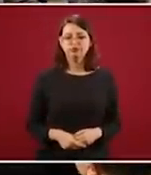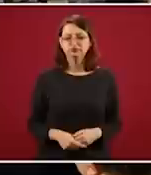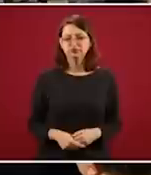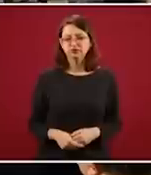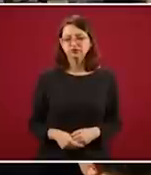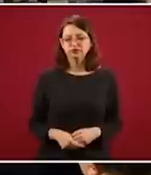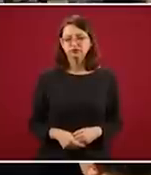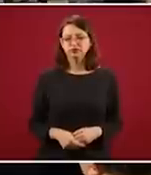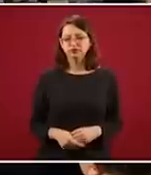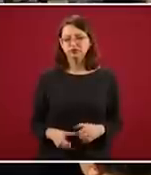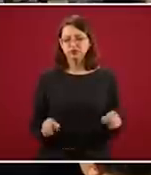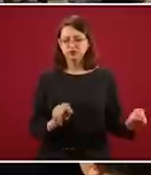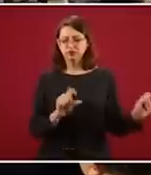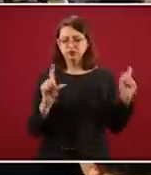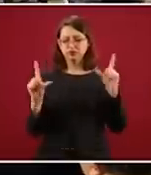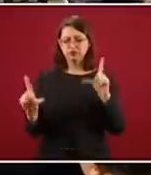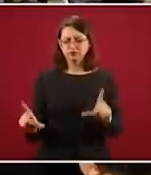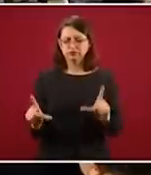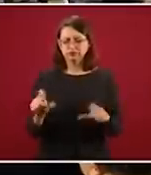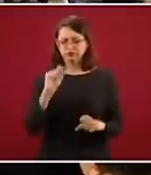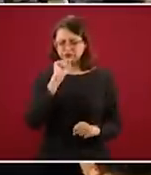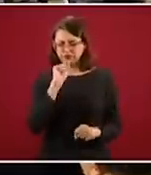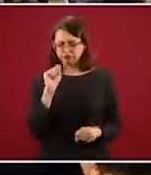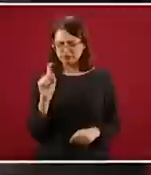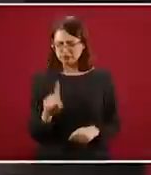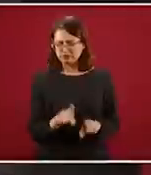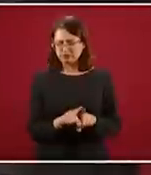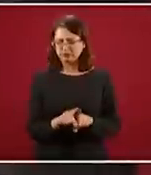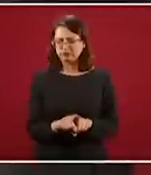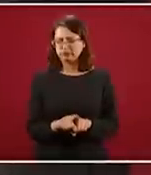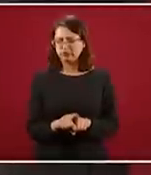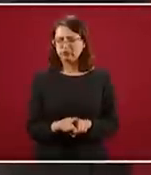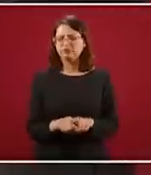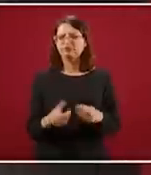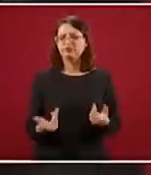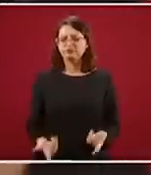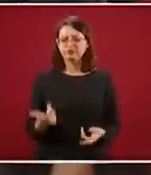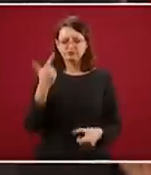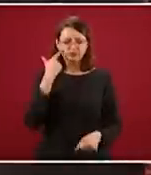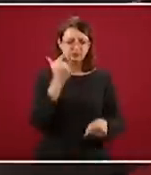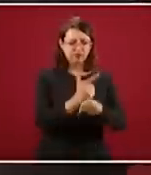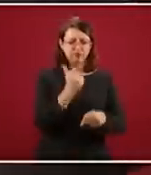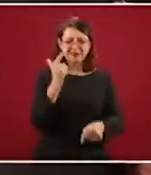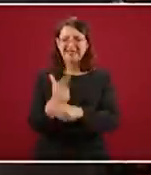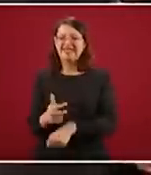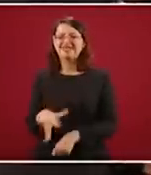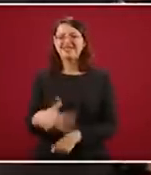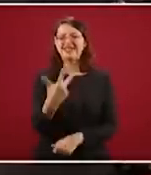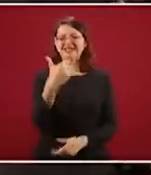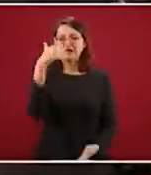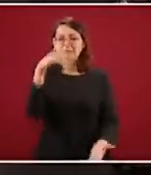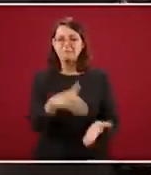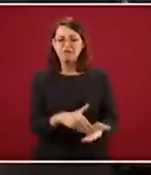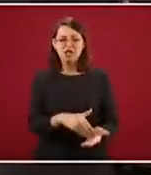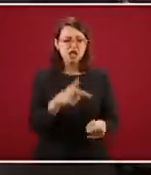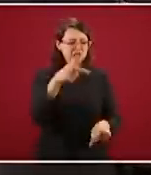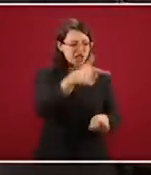También como resultado de estas acciones se inhabilitaron 13 mil tomas clandestinas, se